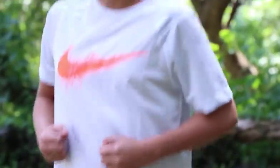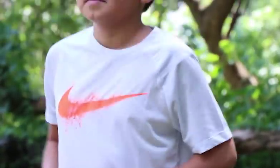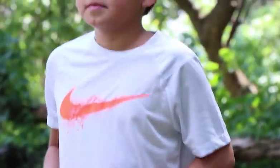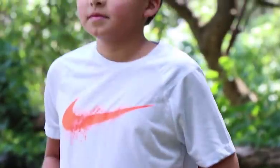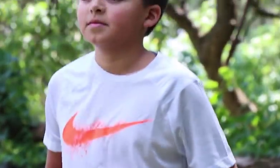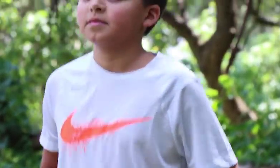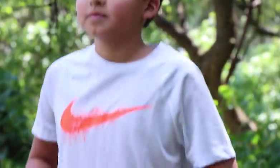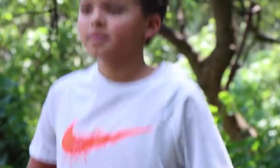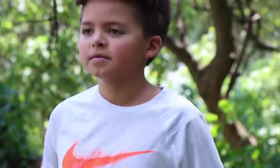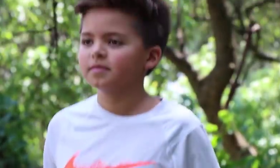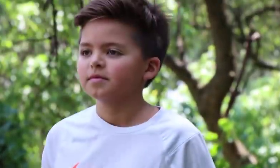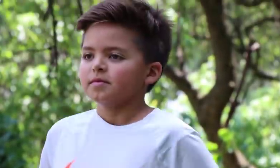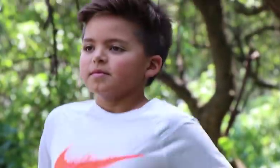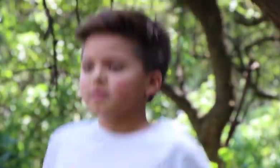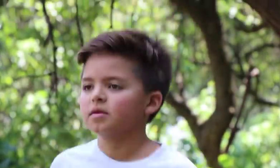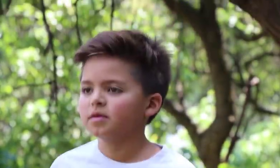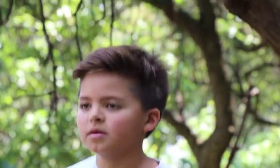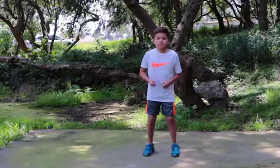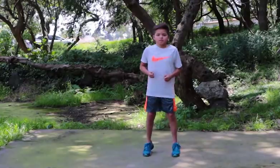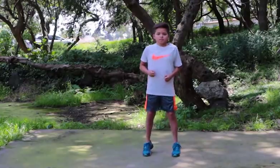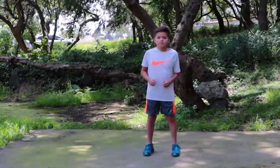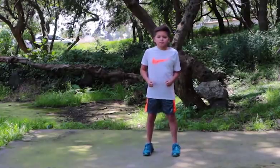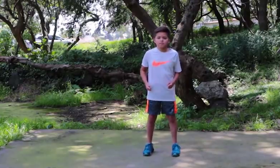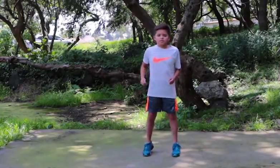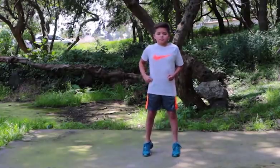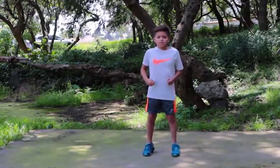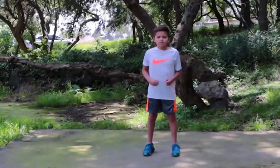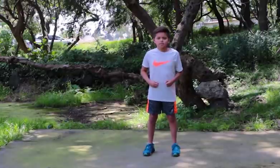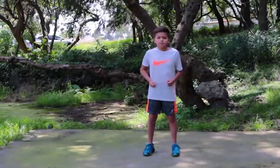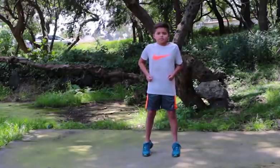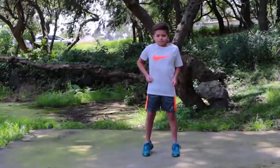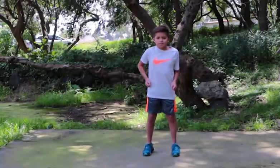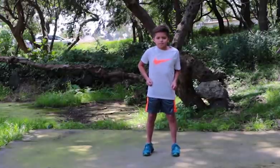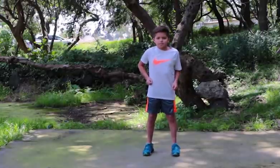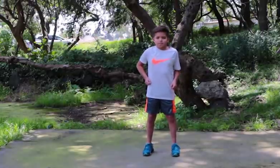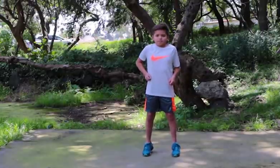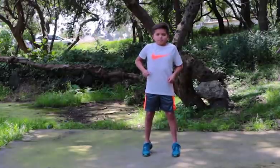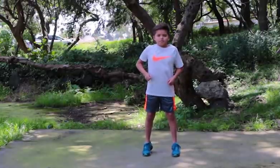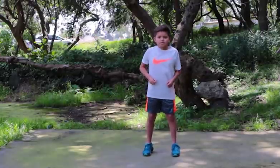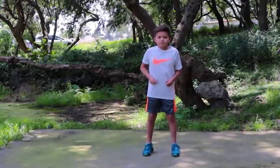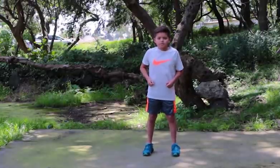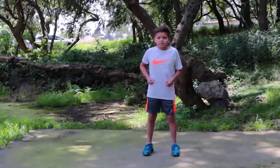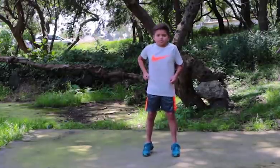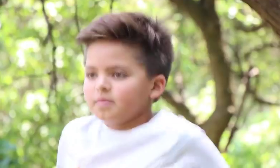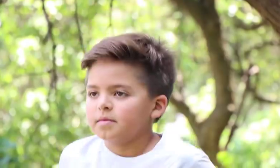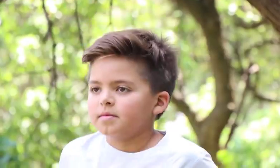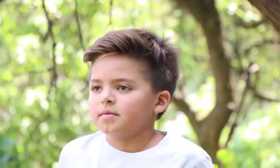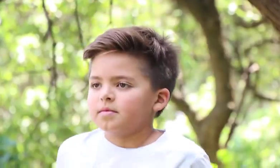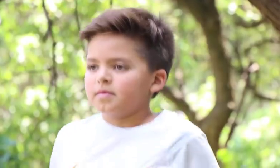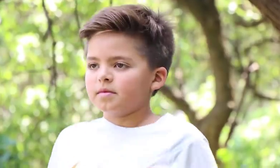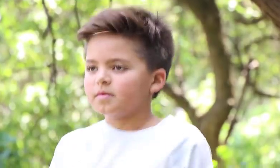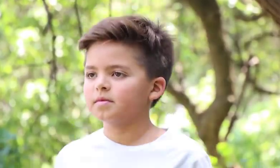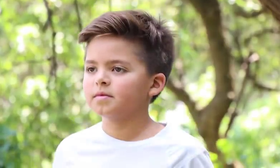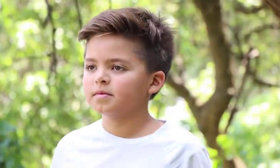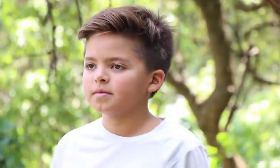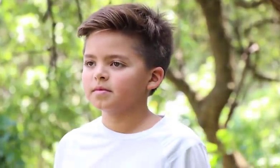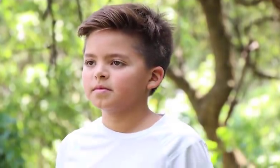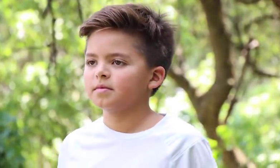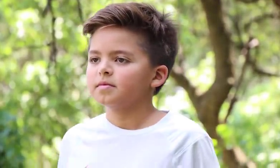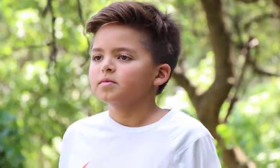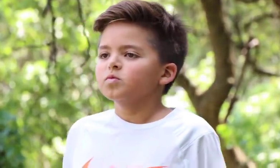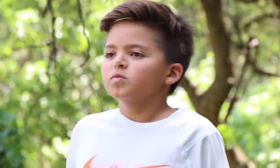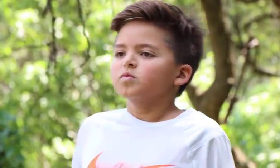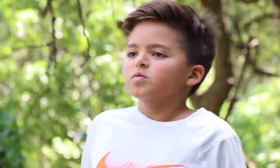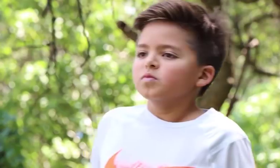inhalo, exhalo. Muy bien, en este trabajo se va a cansar un poquito más la parte de las pantorrillas y tiempo.